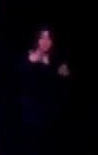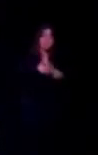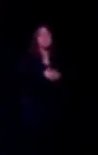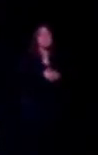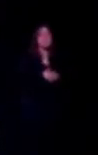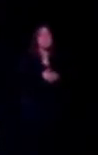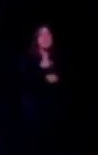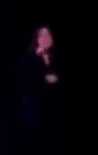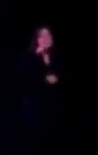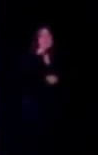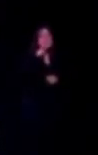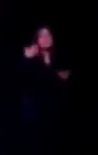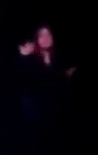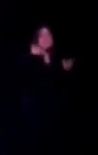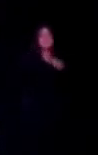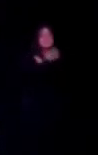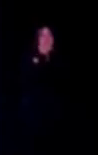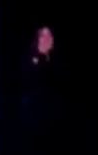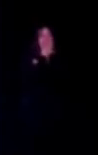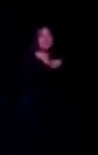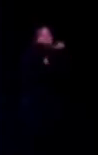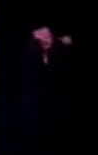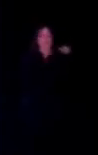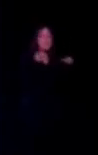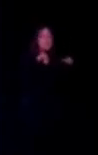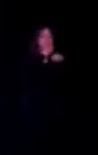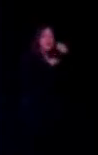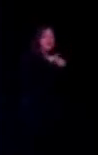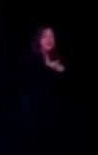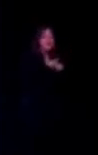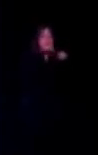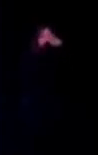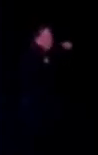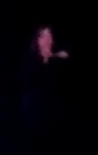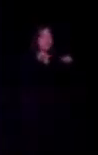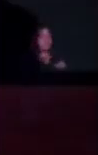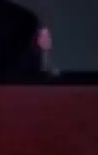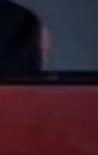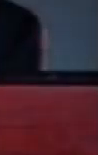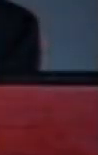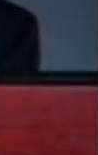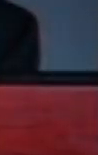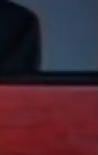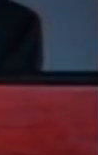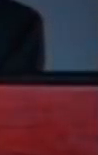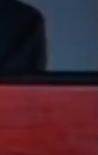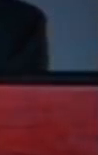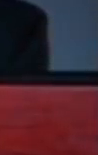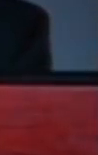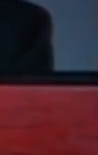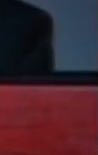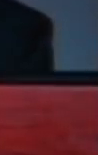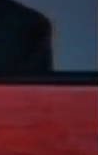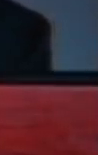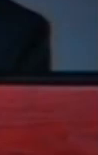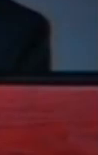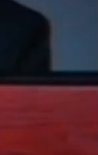implica una manera de hacer, de ser y de deber ser desde el ámbito de la docencia, del profesional o de la profesional de la